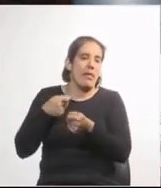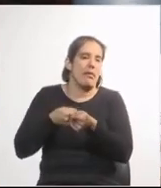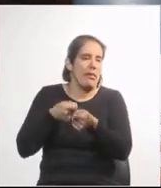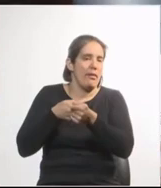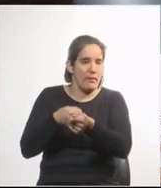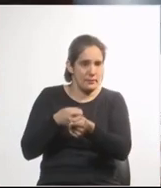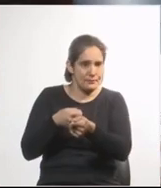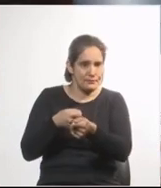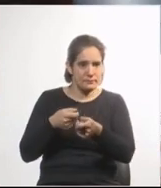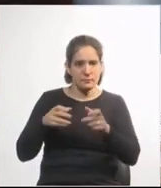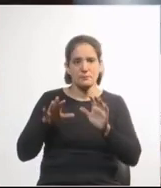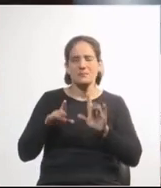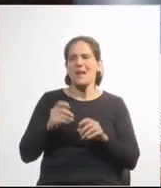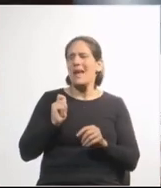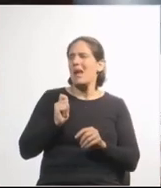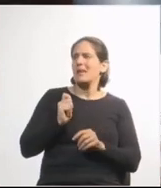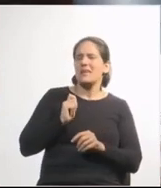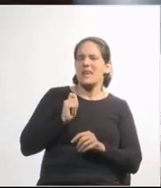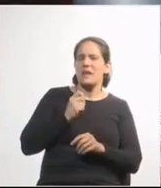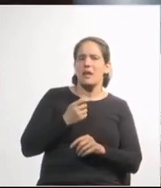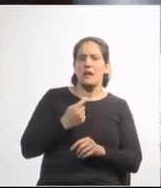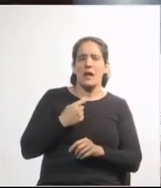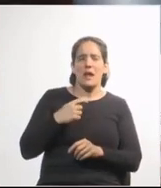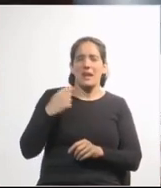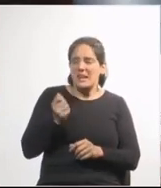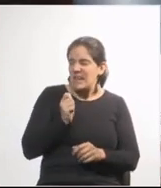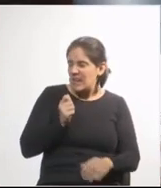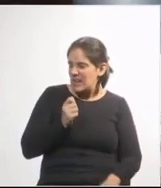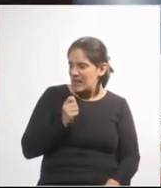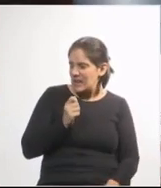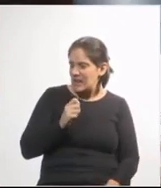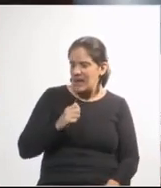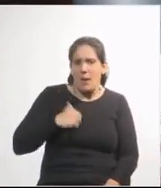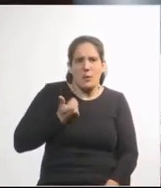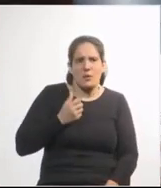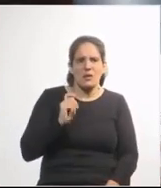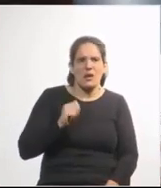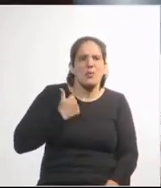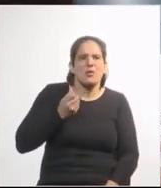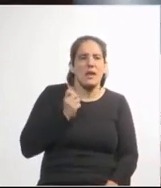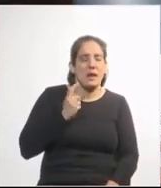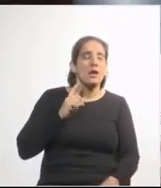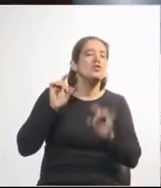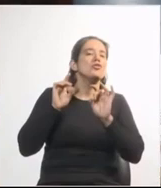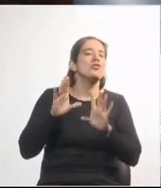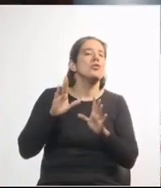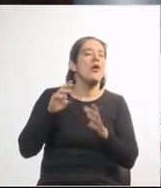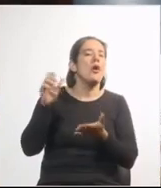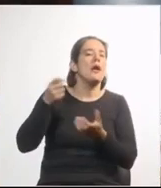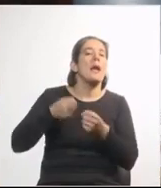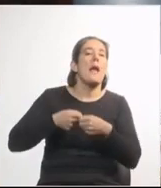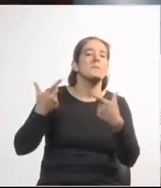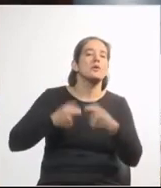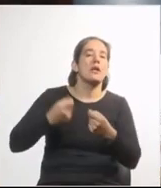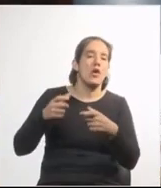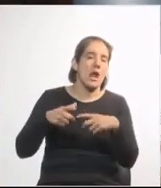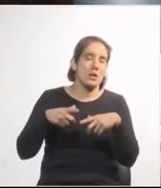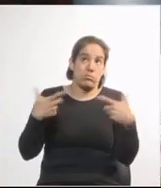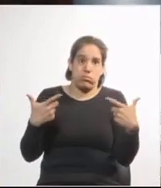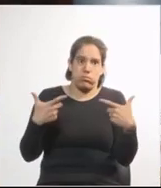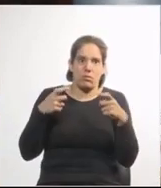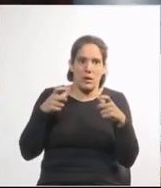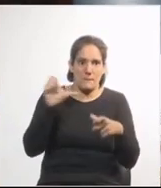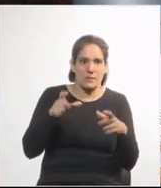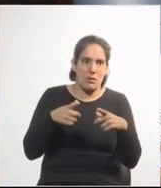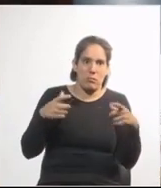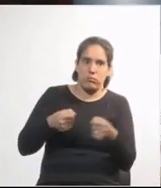para los grandes exportadores, que inclusive hoy también se ven afectados por el atraso cambiario, y para la banca. Tenemos un Estado